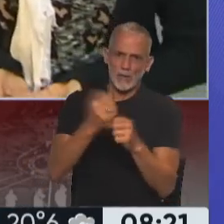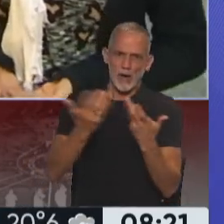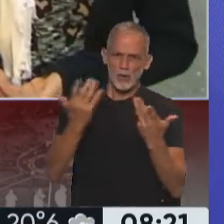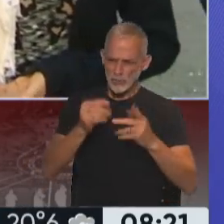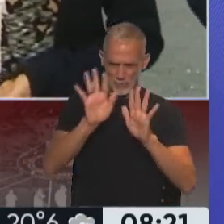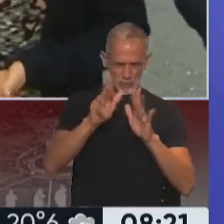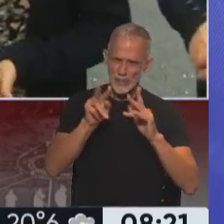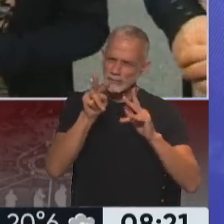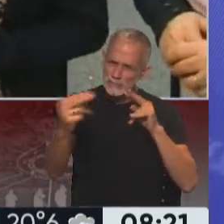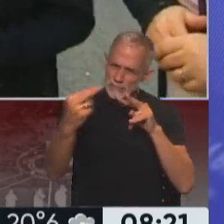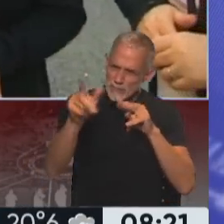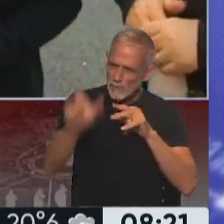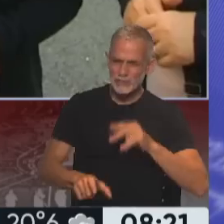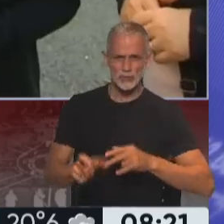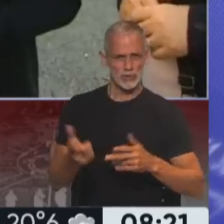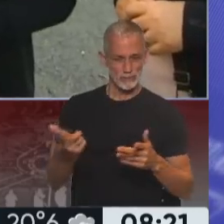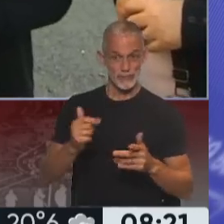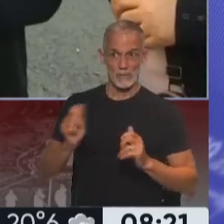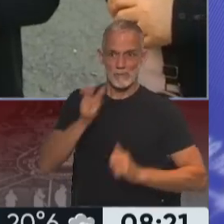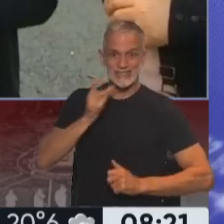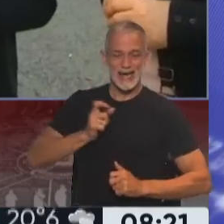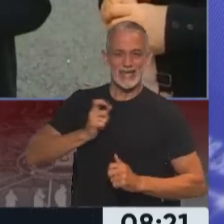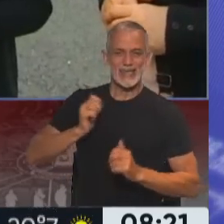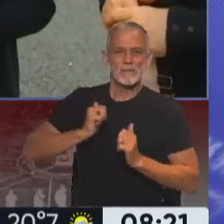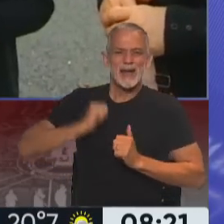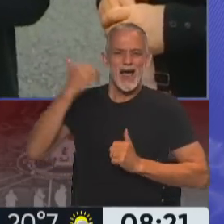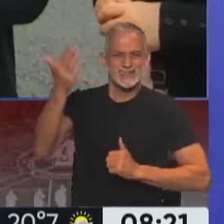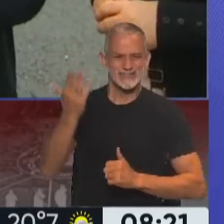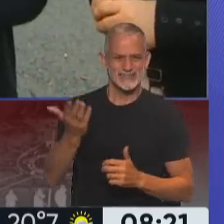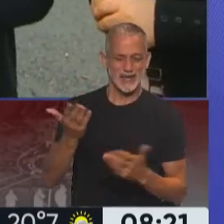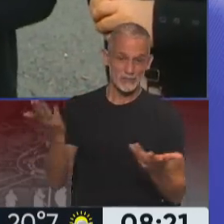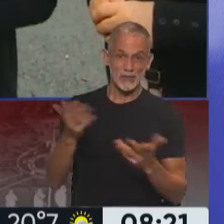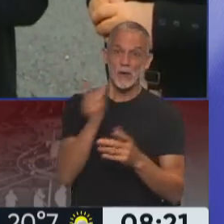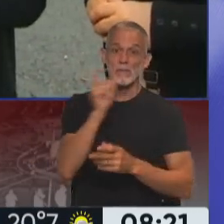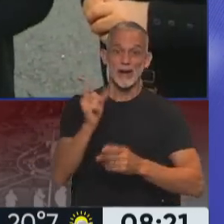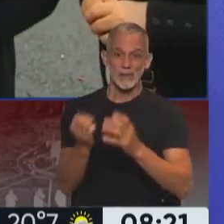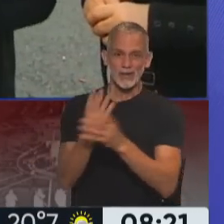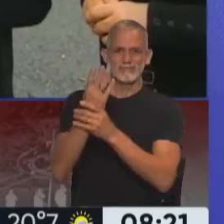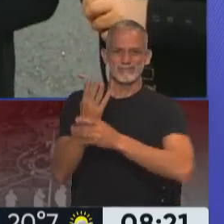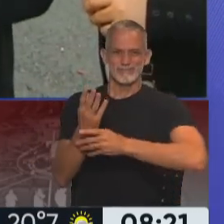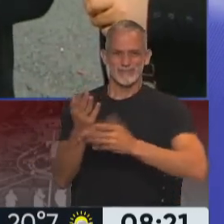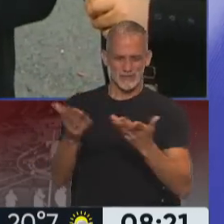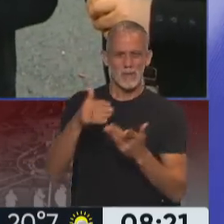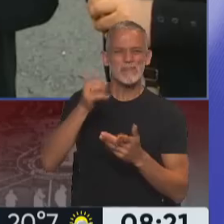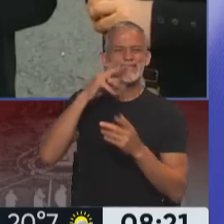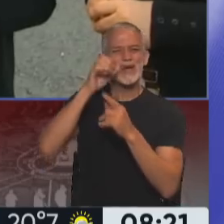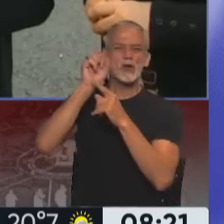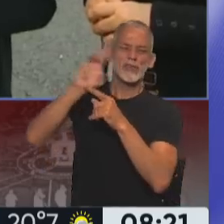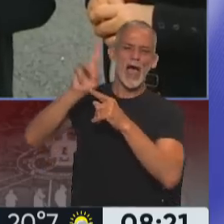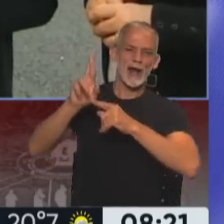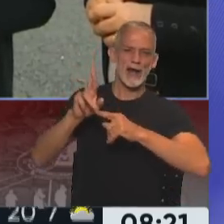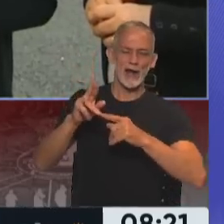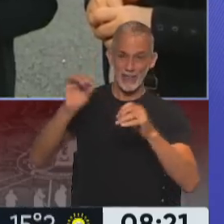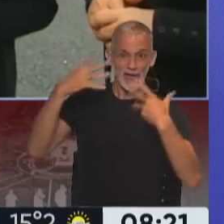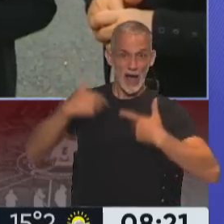otro. Y el mensaje de esperanza que nos dio y esas palabras que él creó, dejarse misericordiar, la verdad que